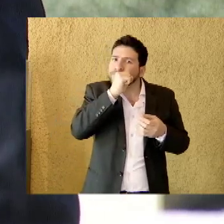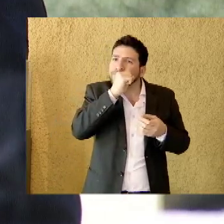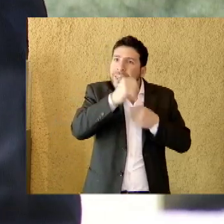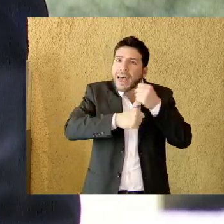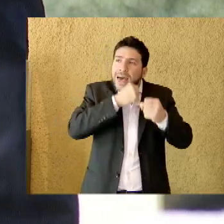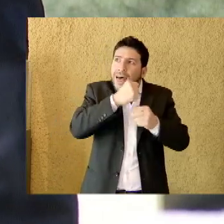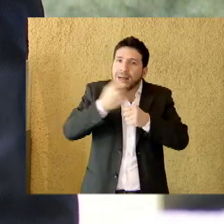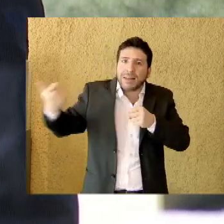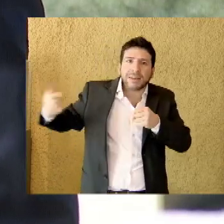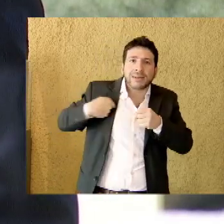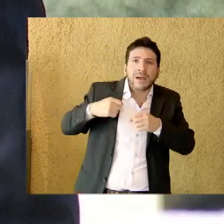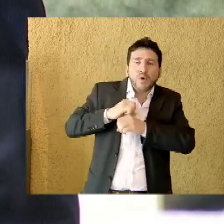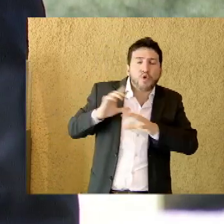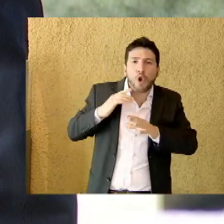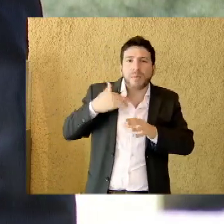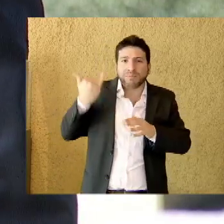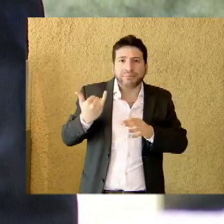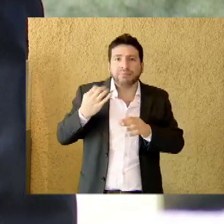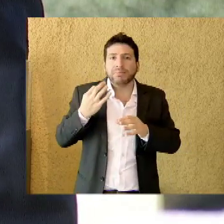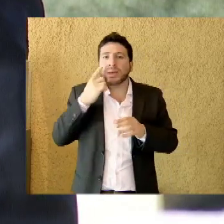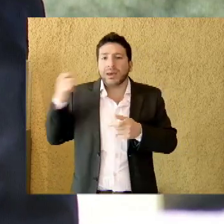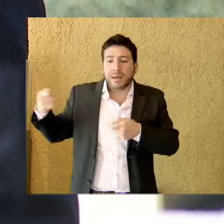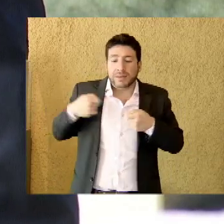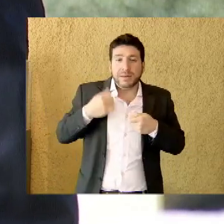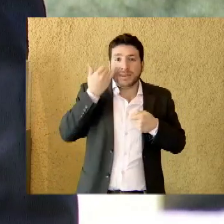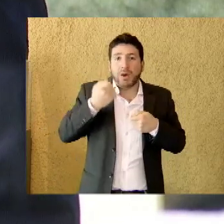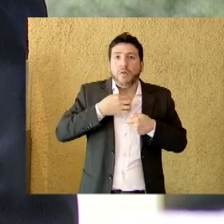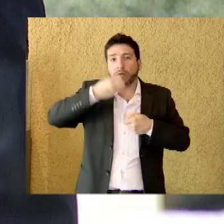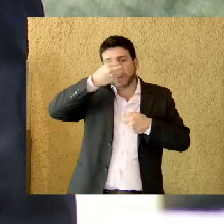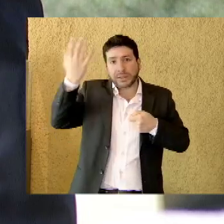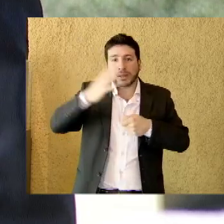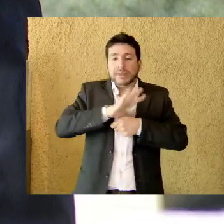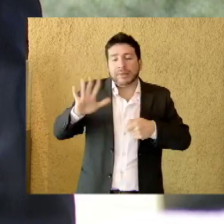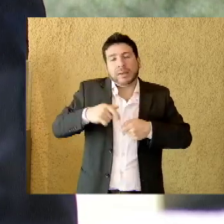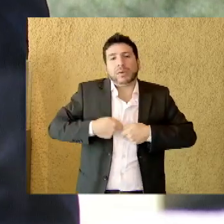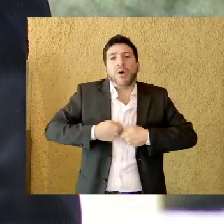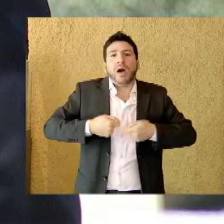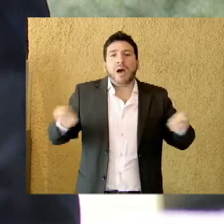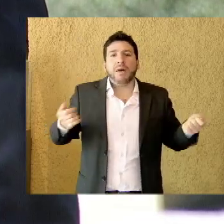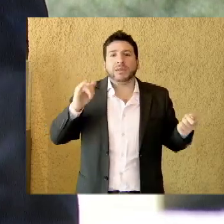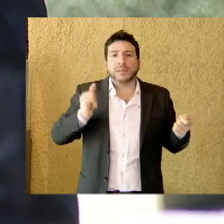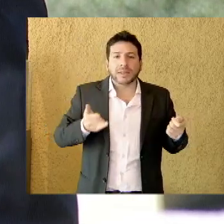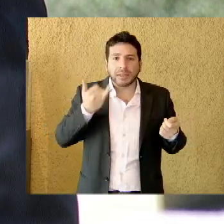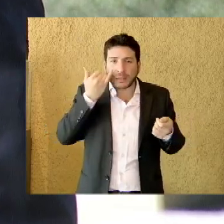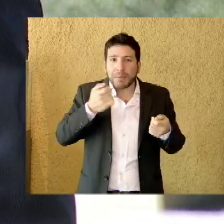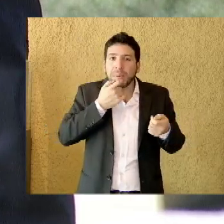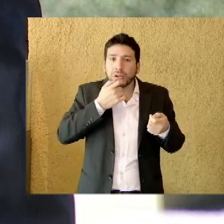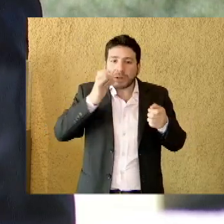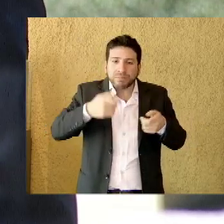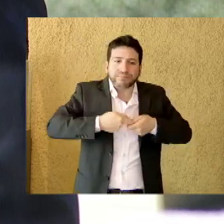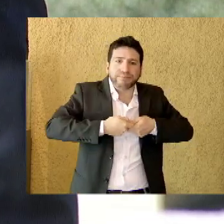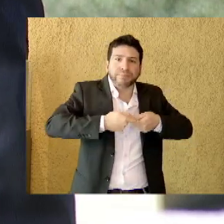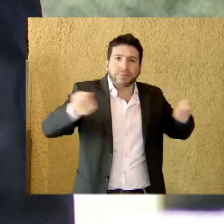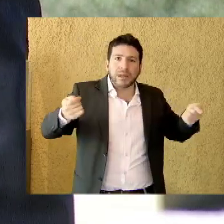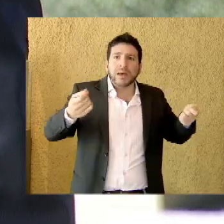oficial. La información oficial llega y entonces ya no hay más remedio. El 16 de junio Mendoza conoce lo